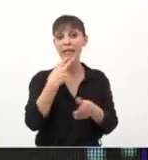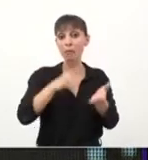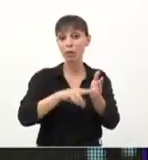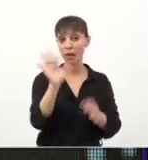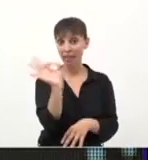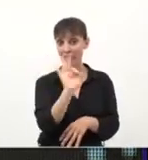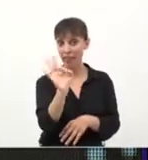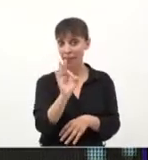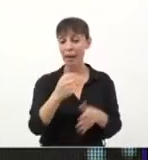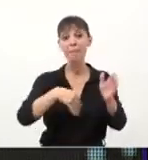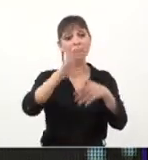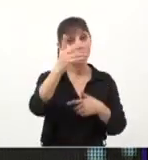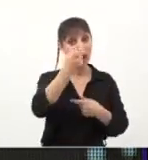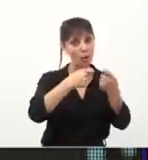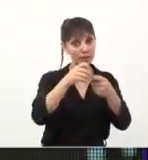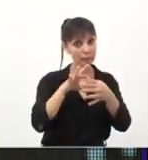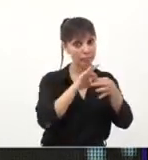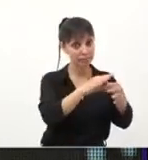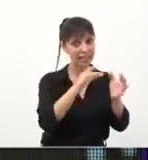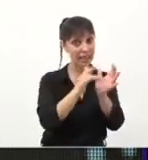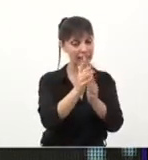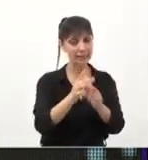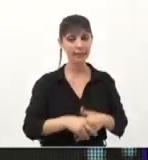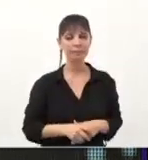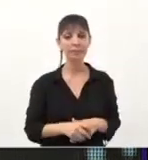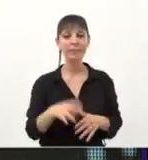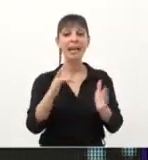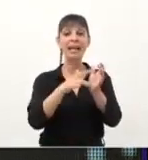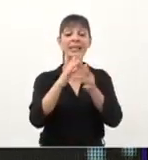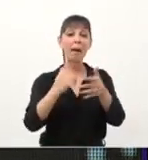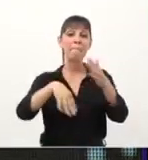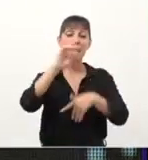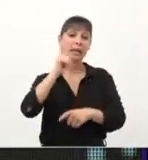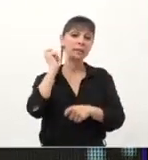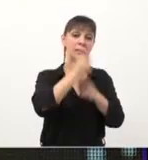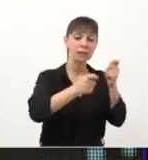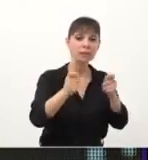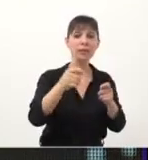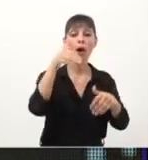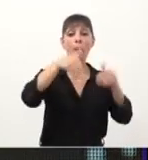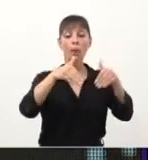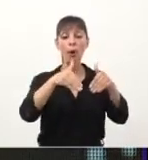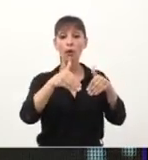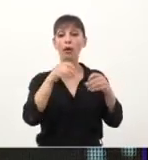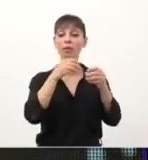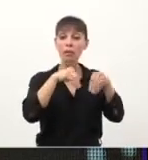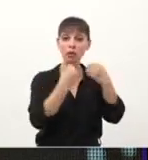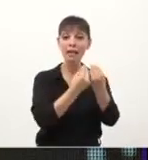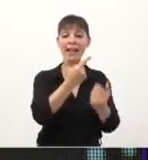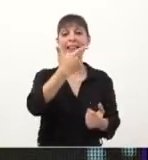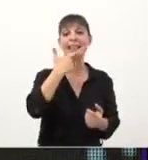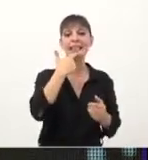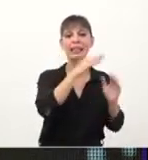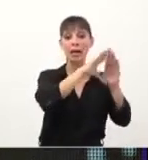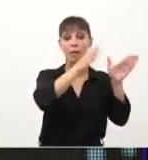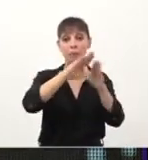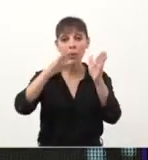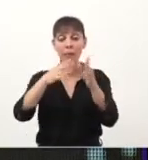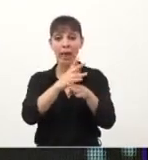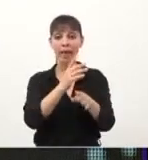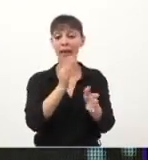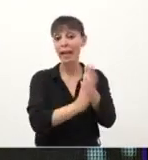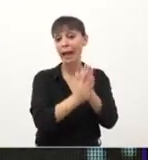comerciales. La Iglesia además se le regaló, con el voto del PRO y del kirchnerismo, 17 propiedades carísimas en la legislatura y se la dieron